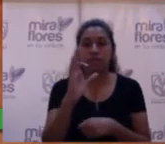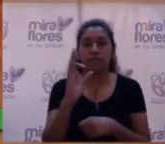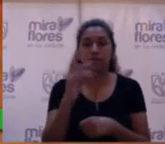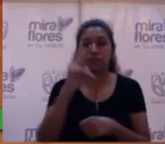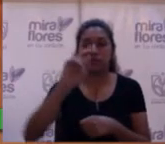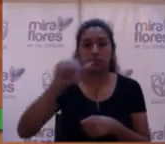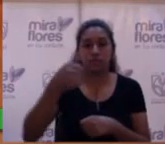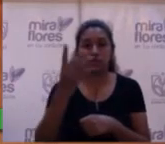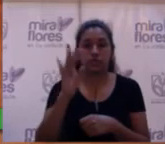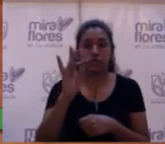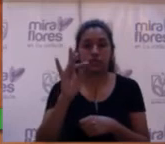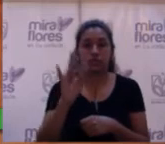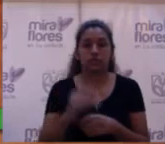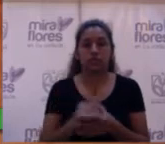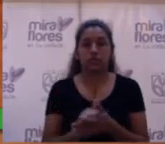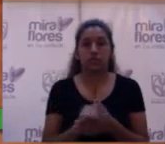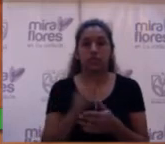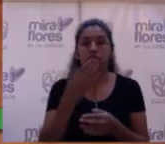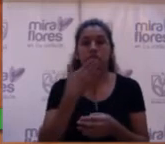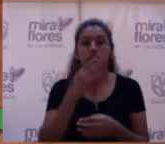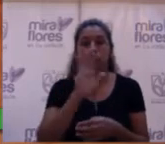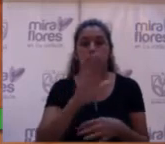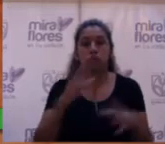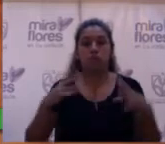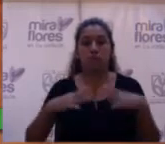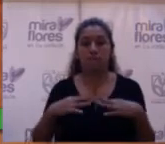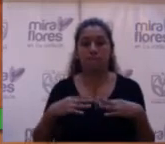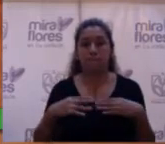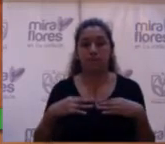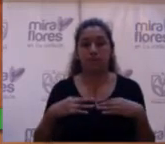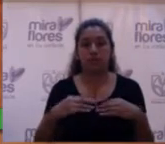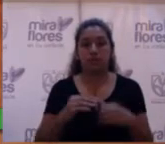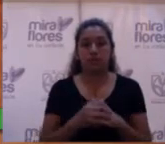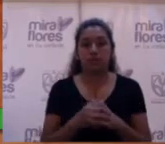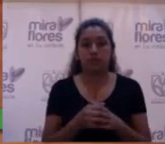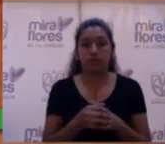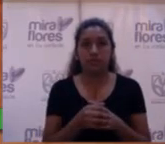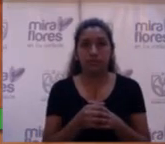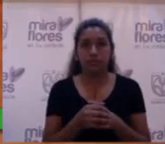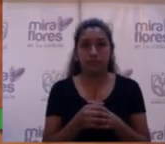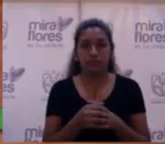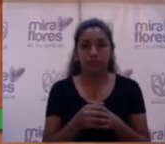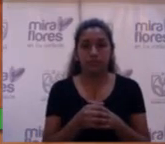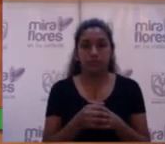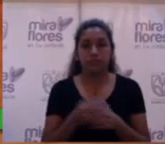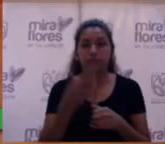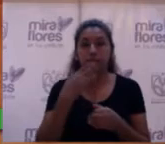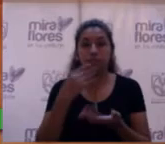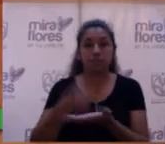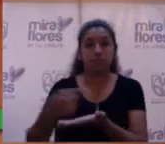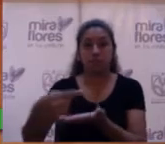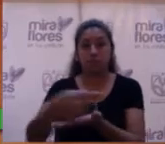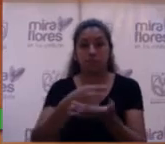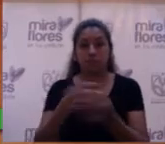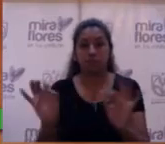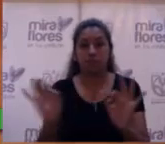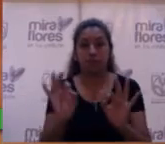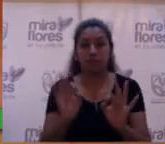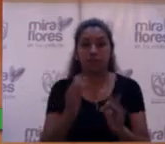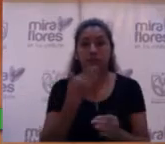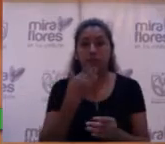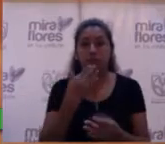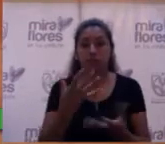2018, correspondiente a su periodo vacacional respectivo por las consideraciones expuestas en el presente acuerdo. Al debate, ofrezco el uso de la